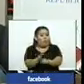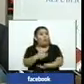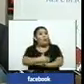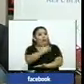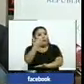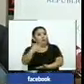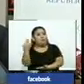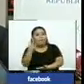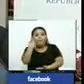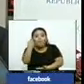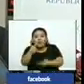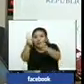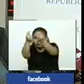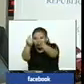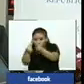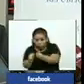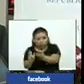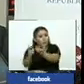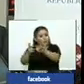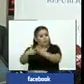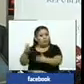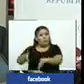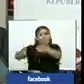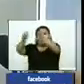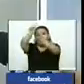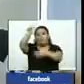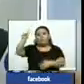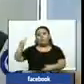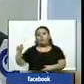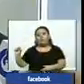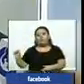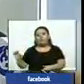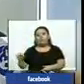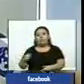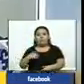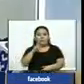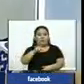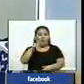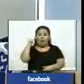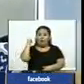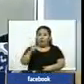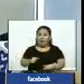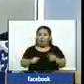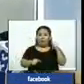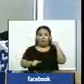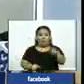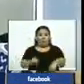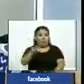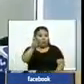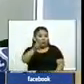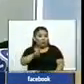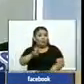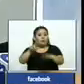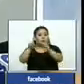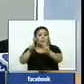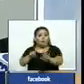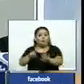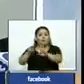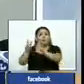hay que conseguir un presupuesto adecuado para el Tribunal Supremo Electoral. Estar exigiendo, en este caso